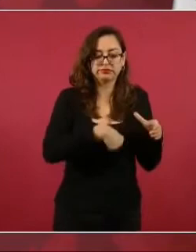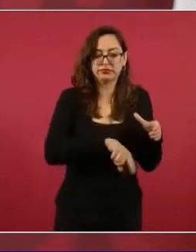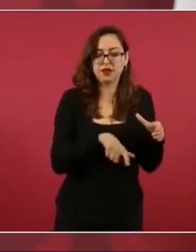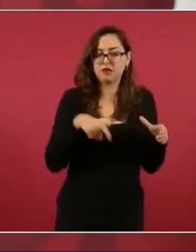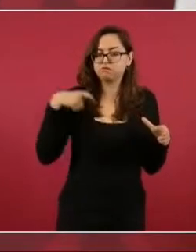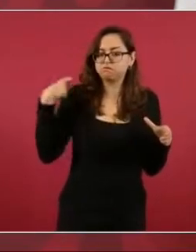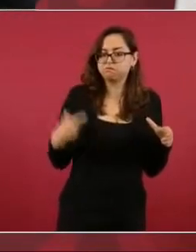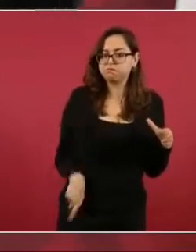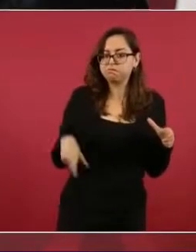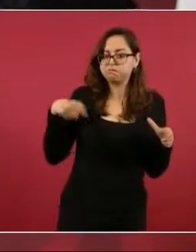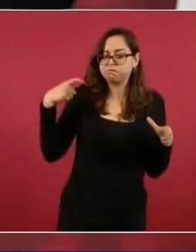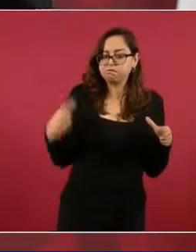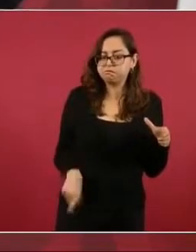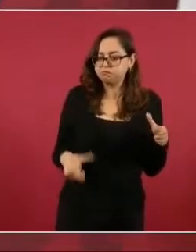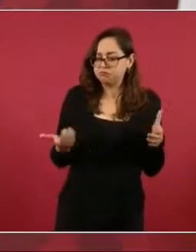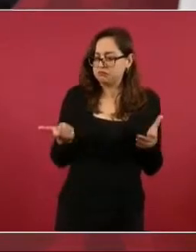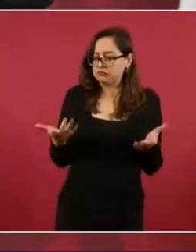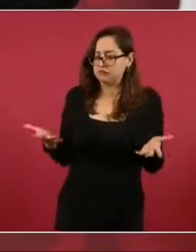Porque